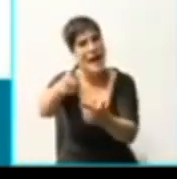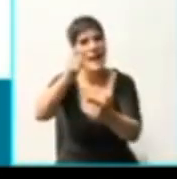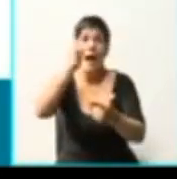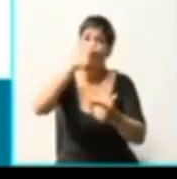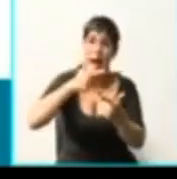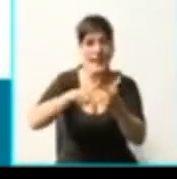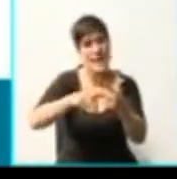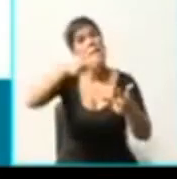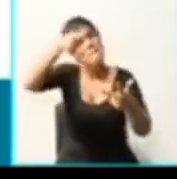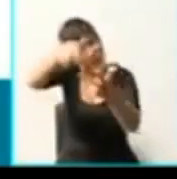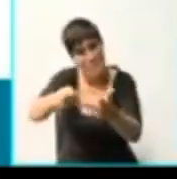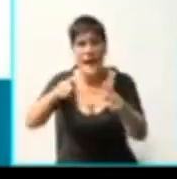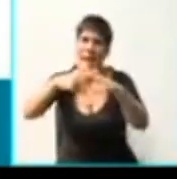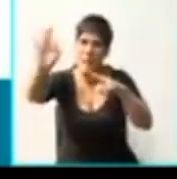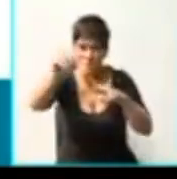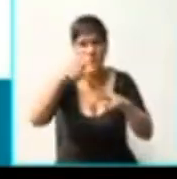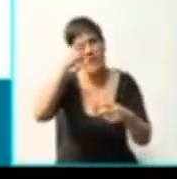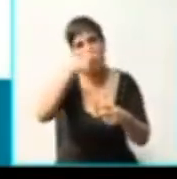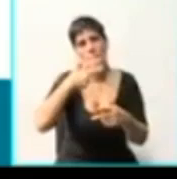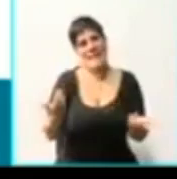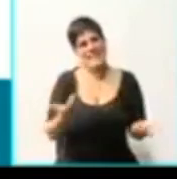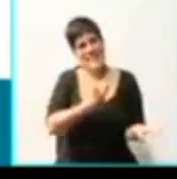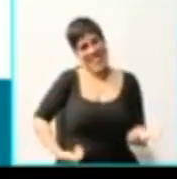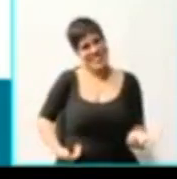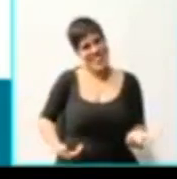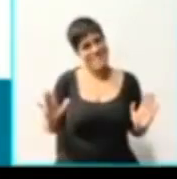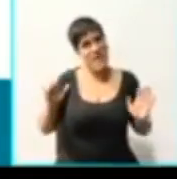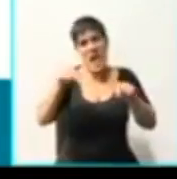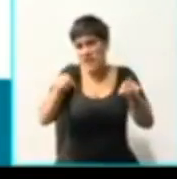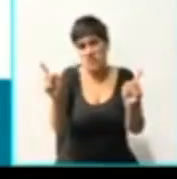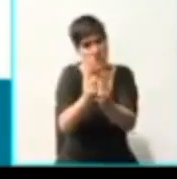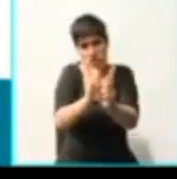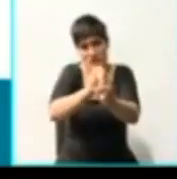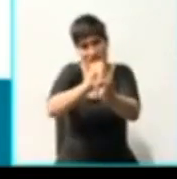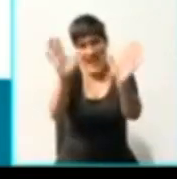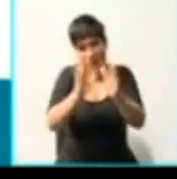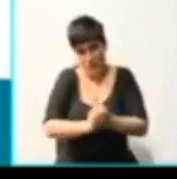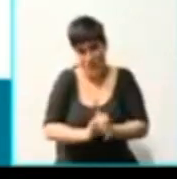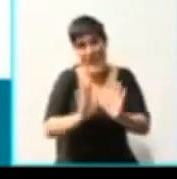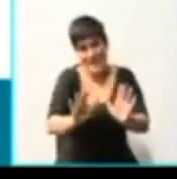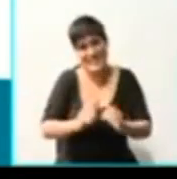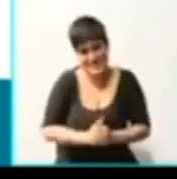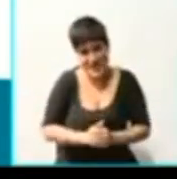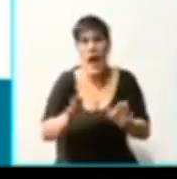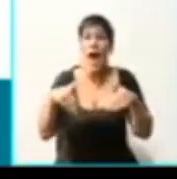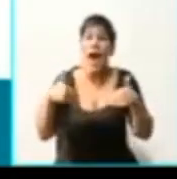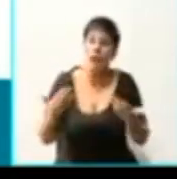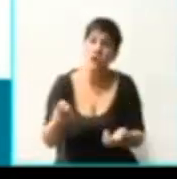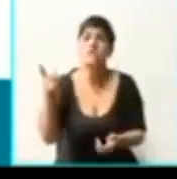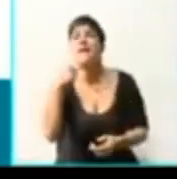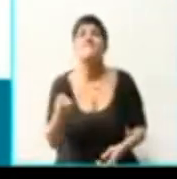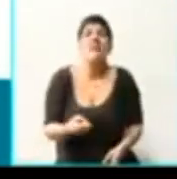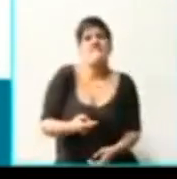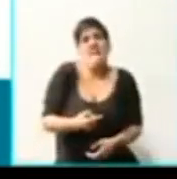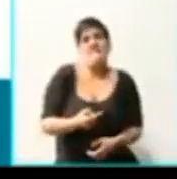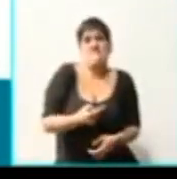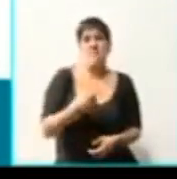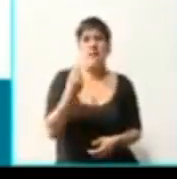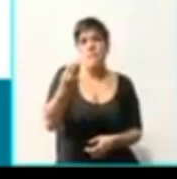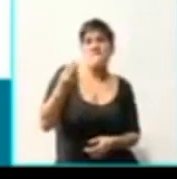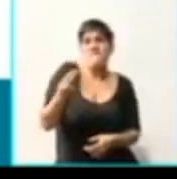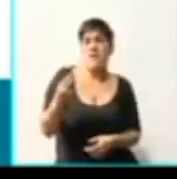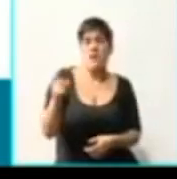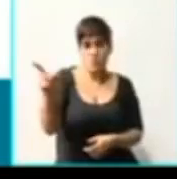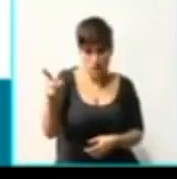del presidente. Eso es así de sencillo, señor presidente. Entonces me puede hacer montoncito la diputada,